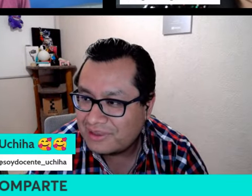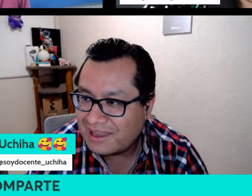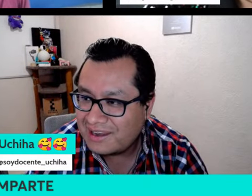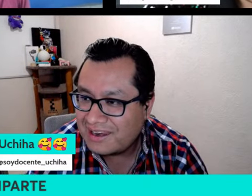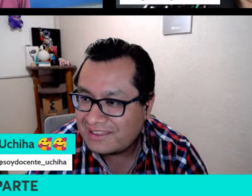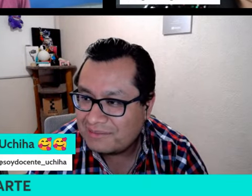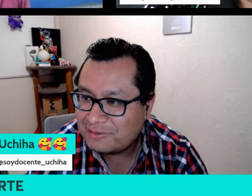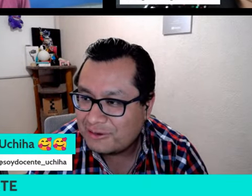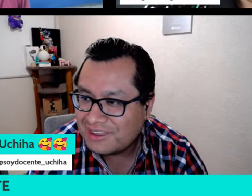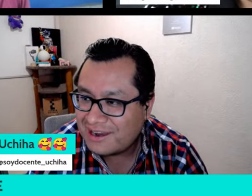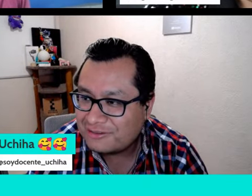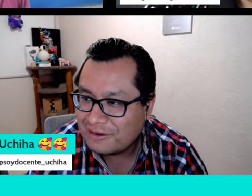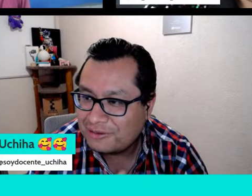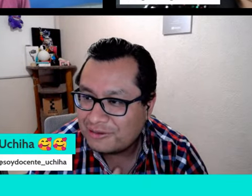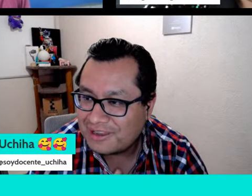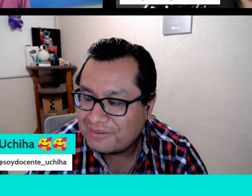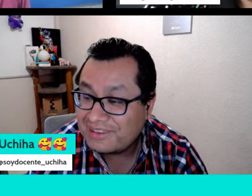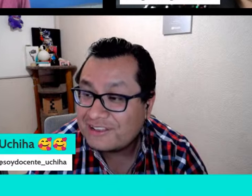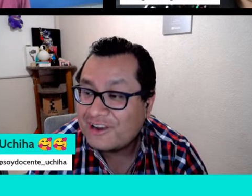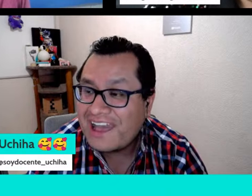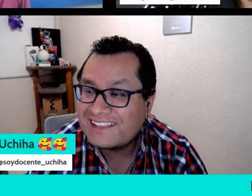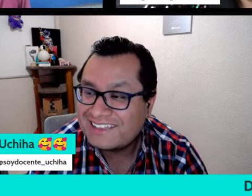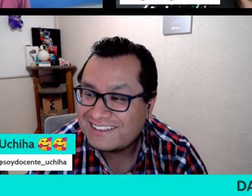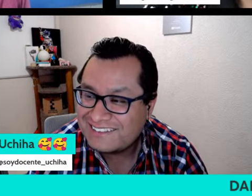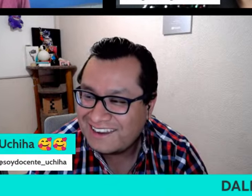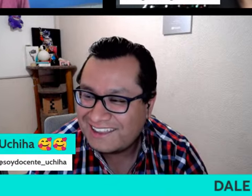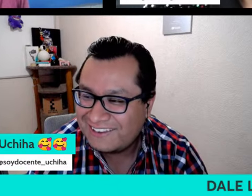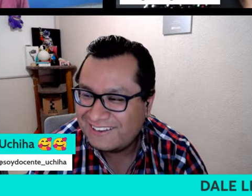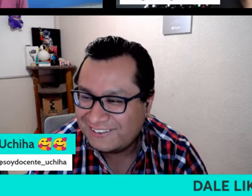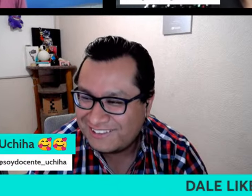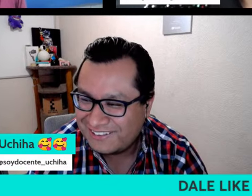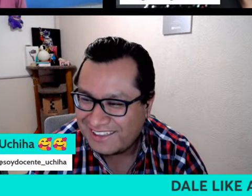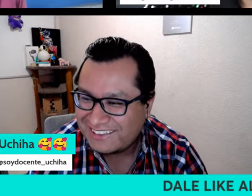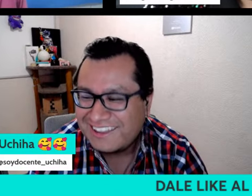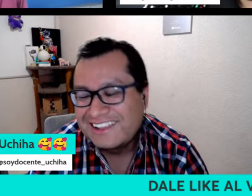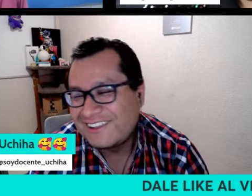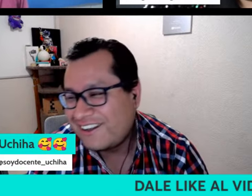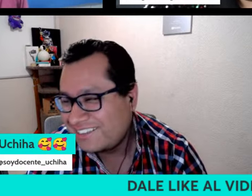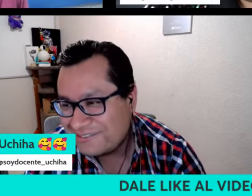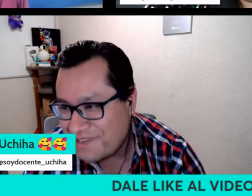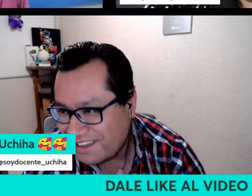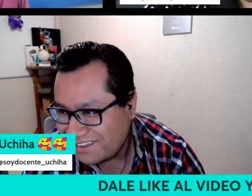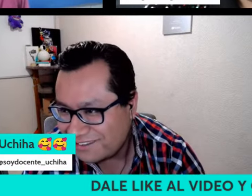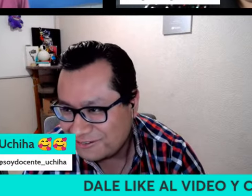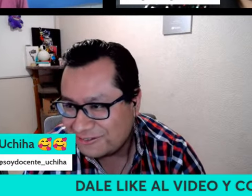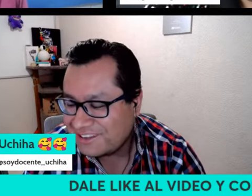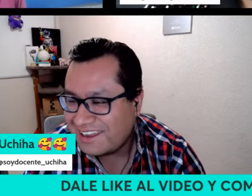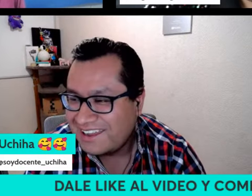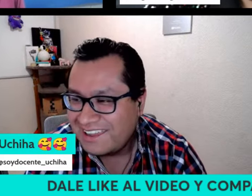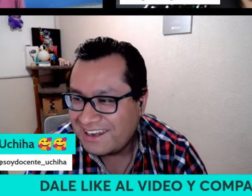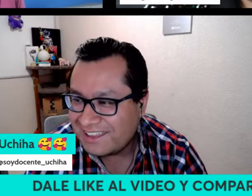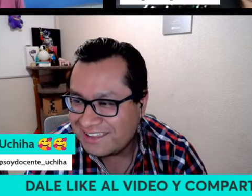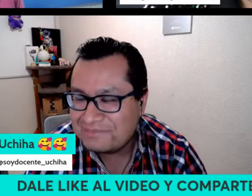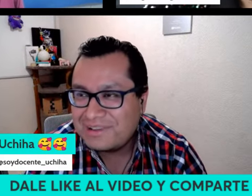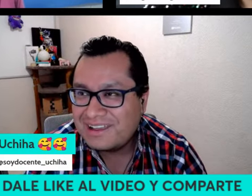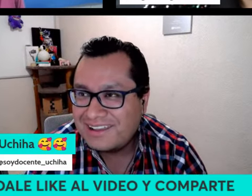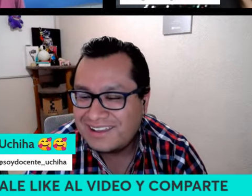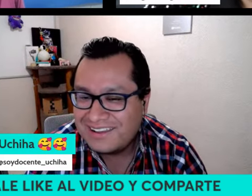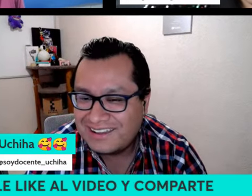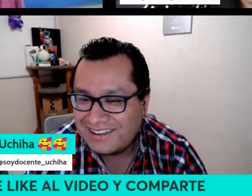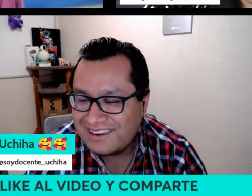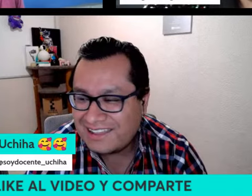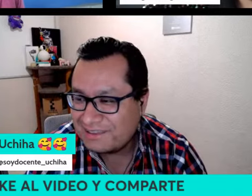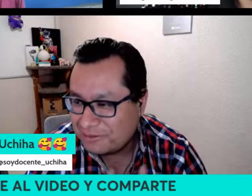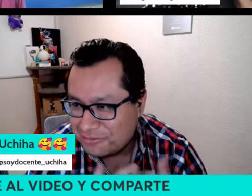tendencia mundial la NEM solo quiere a los alumnos totalmente ignorantes y los ignorantes no, estás mal ahí Jesús o sea la NEM